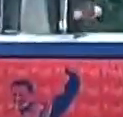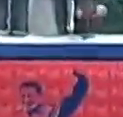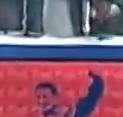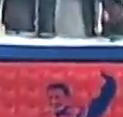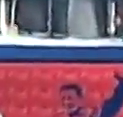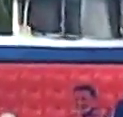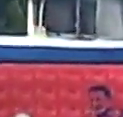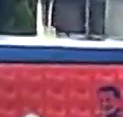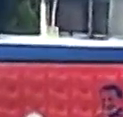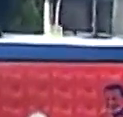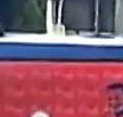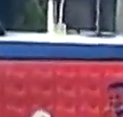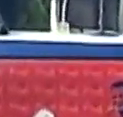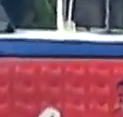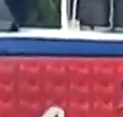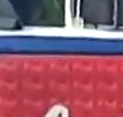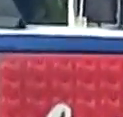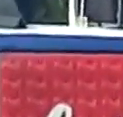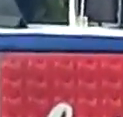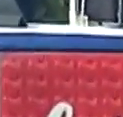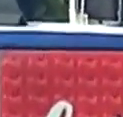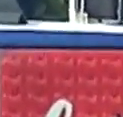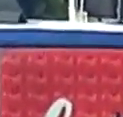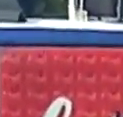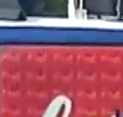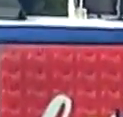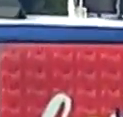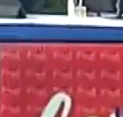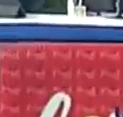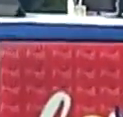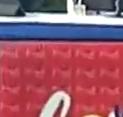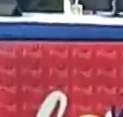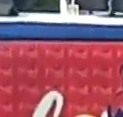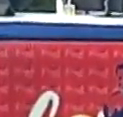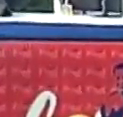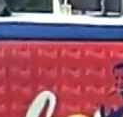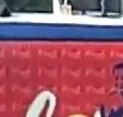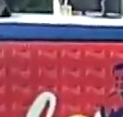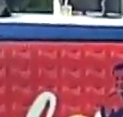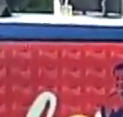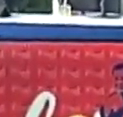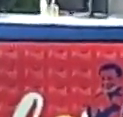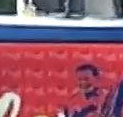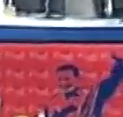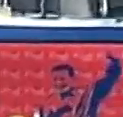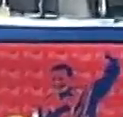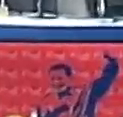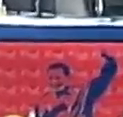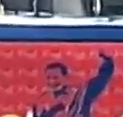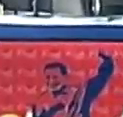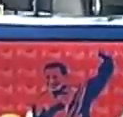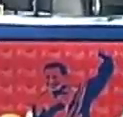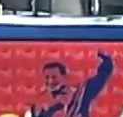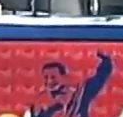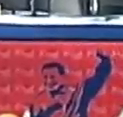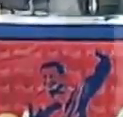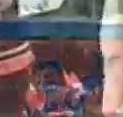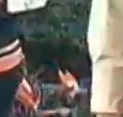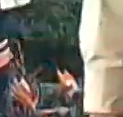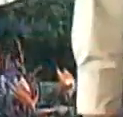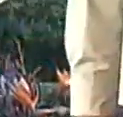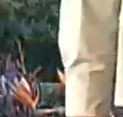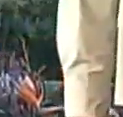que crezca, un plan comunitario para todo el barrio, que se escuchen fuerte por tu vecindario, que somos capaces en